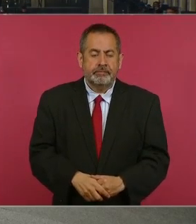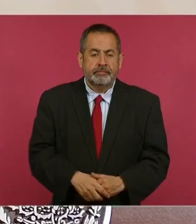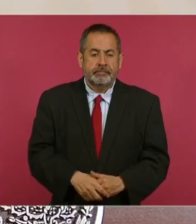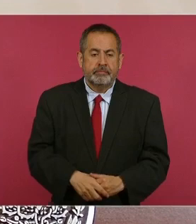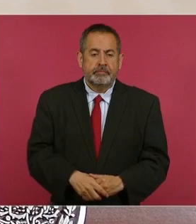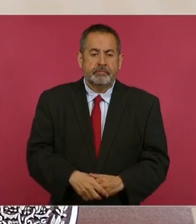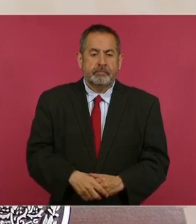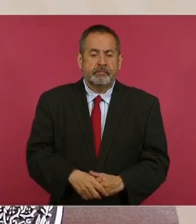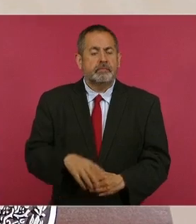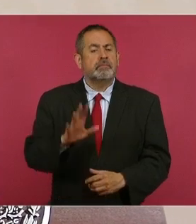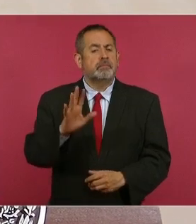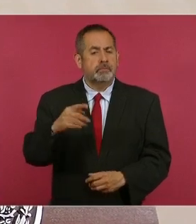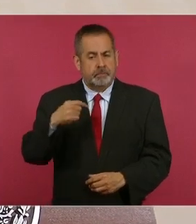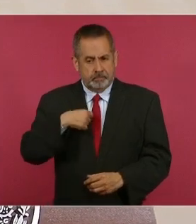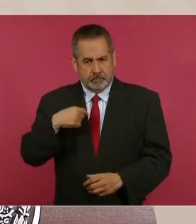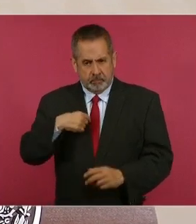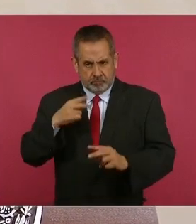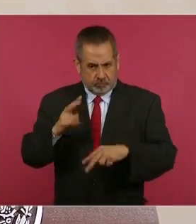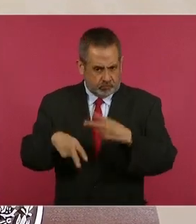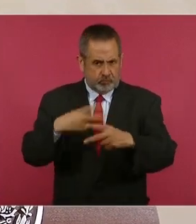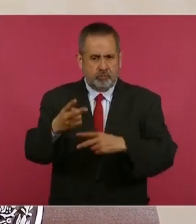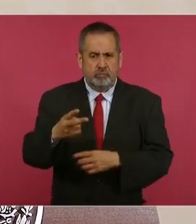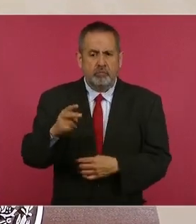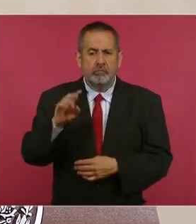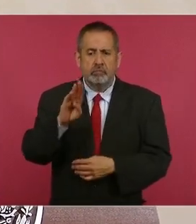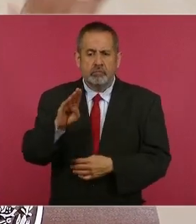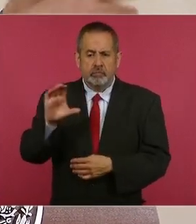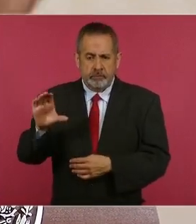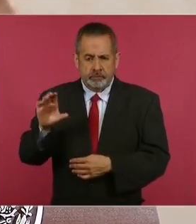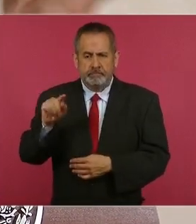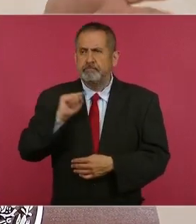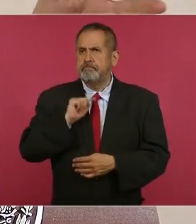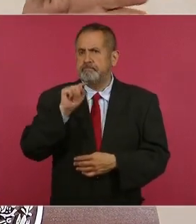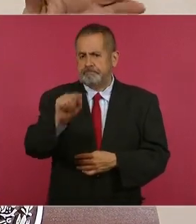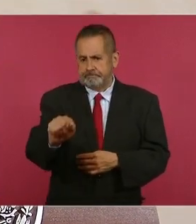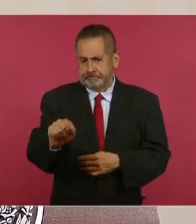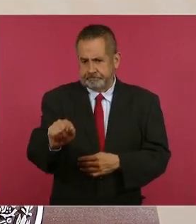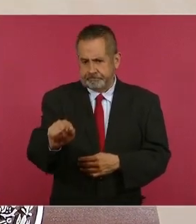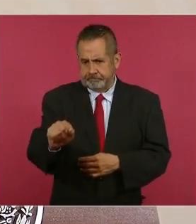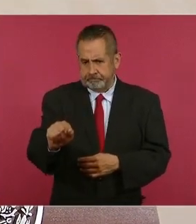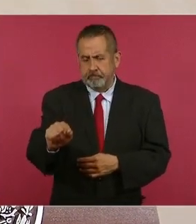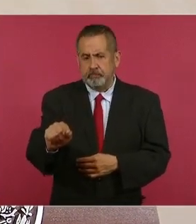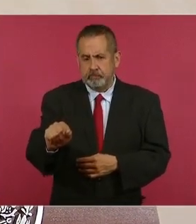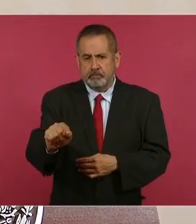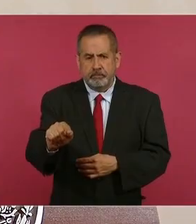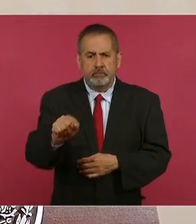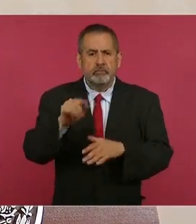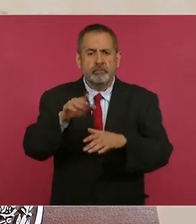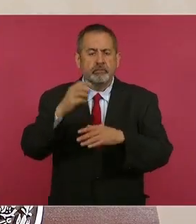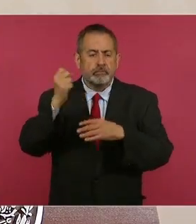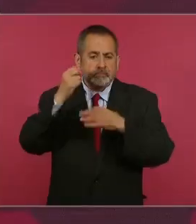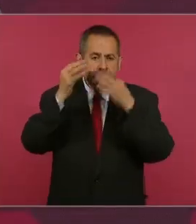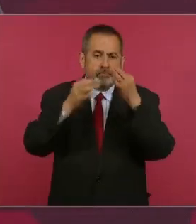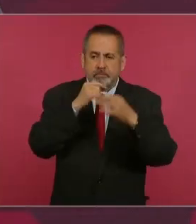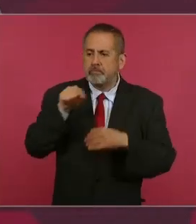voy a estar en Baja California. Sobre las campañas no